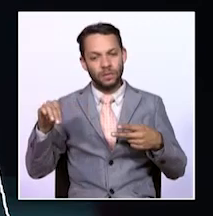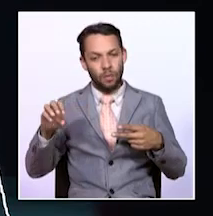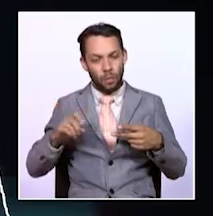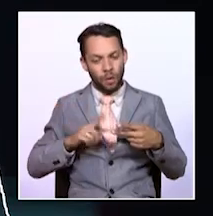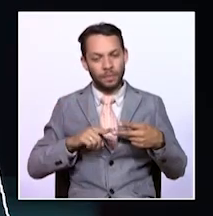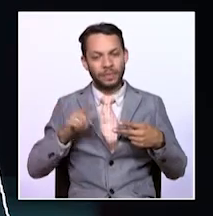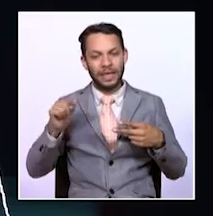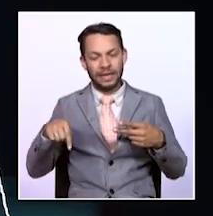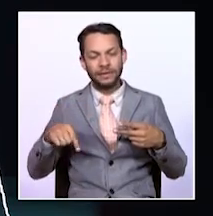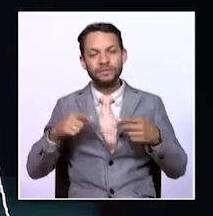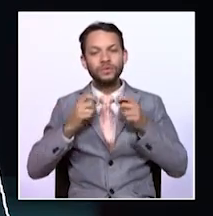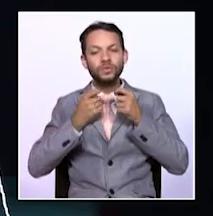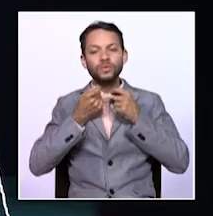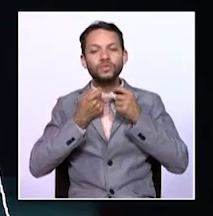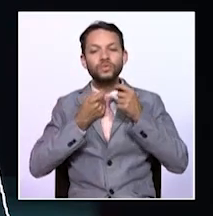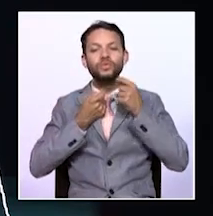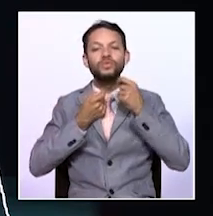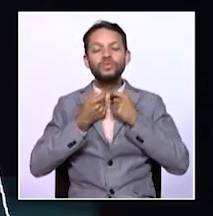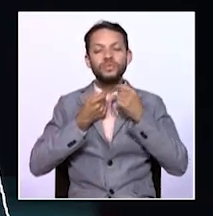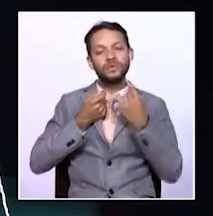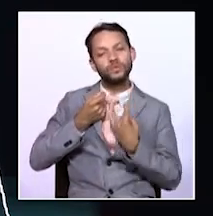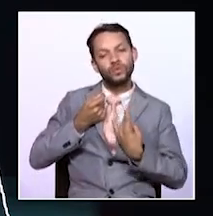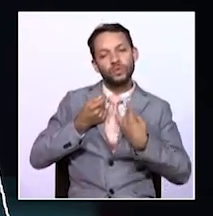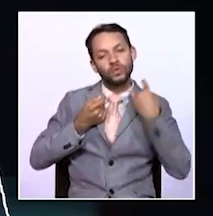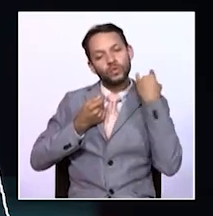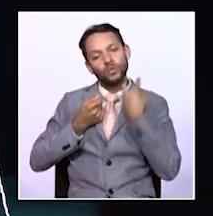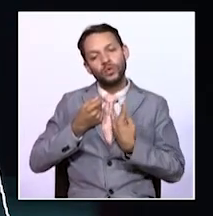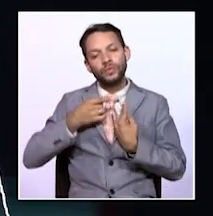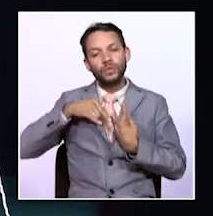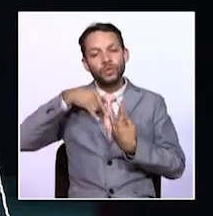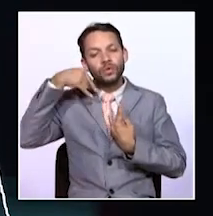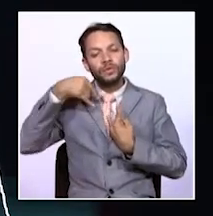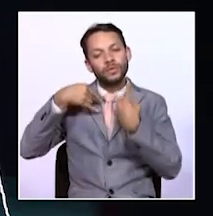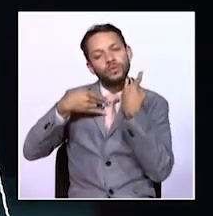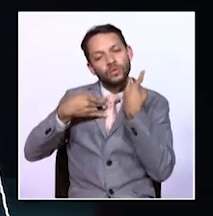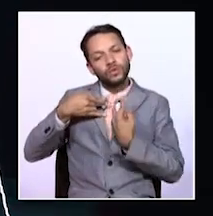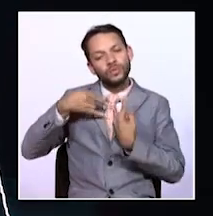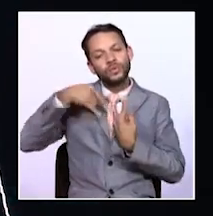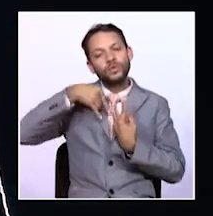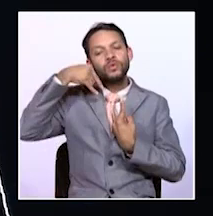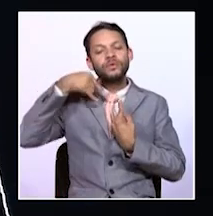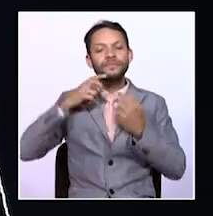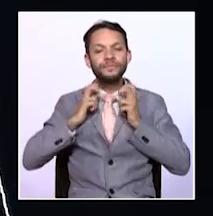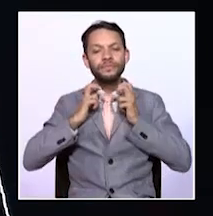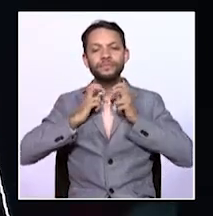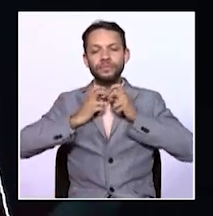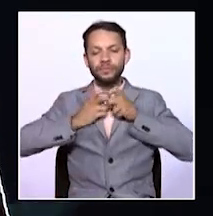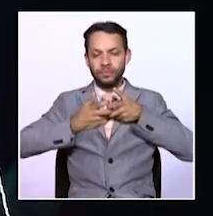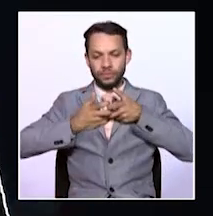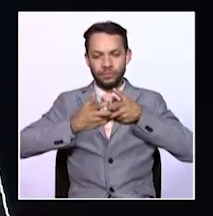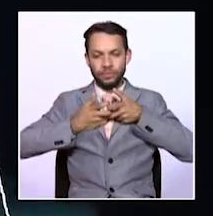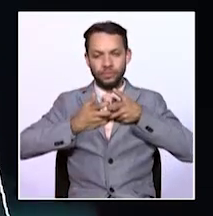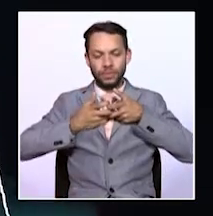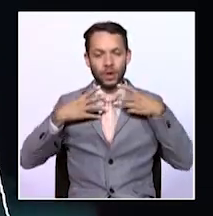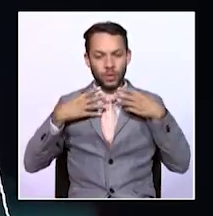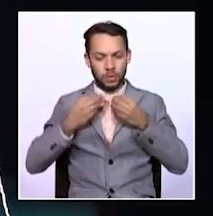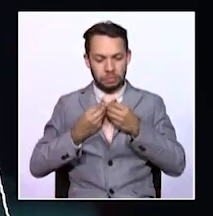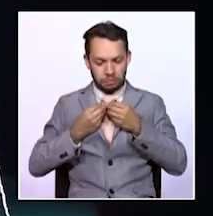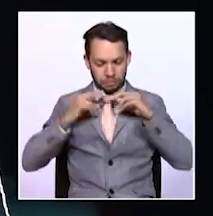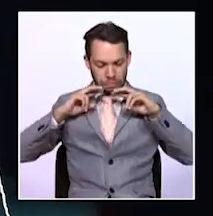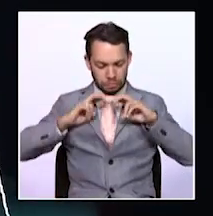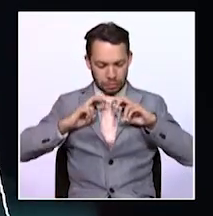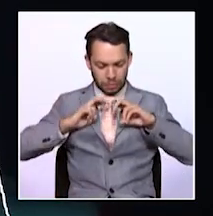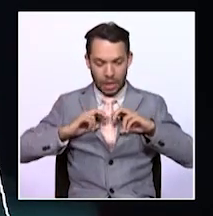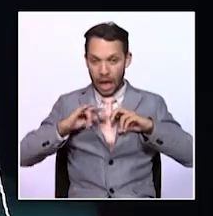el borde de la tráquea y el lóbulo izquierdo. Medimos muy bien el lóbulo, lo miramos, que no haya ninguna